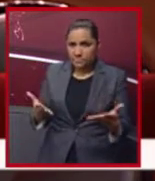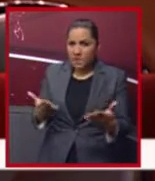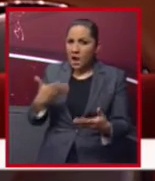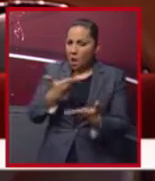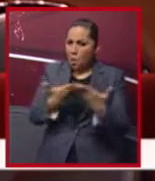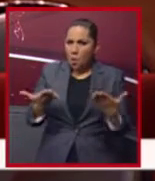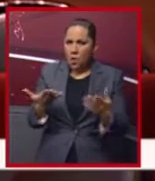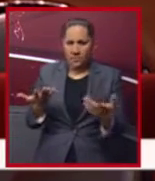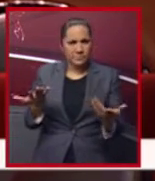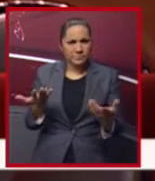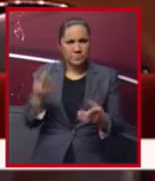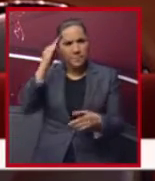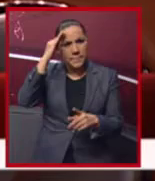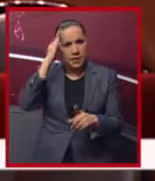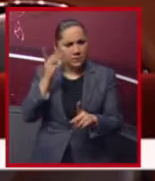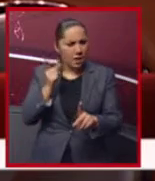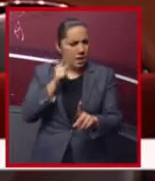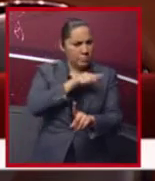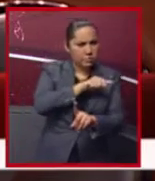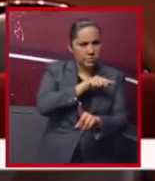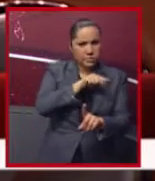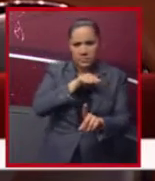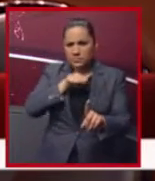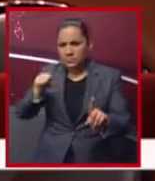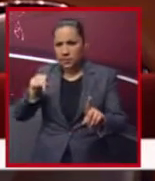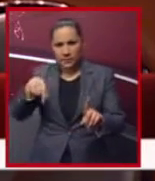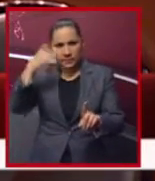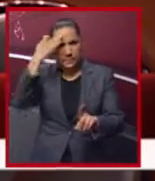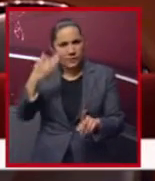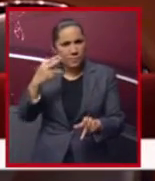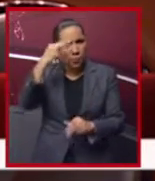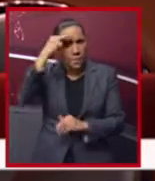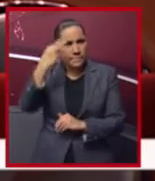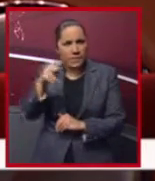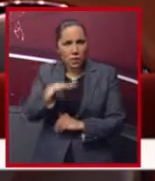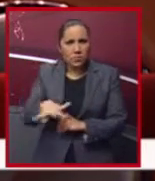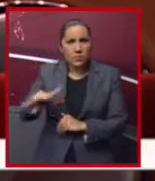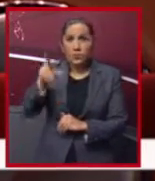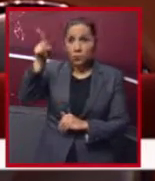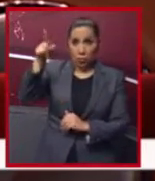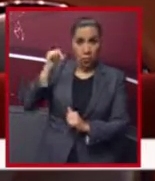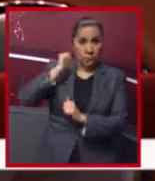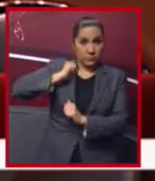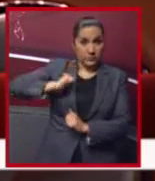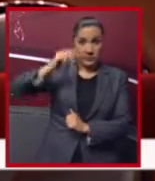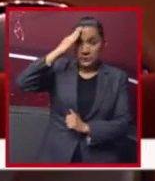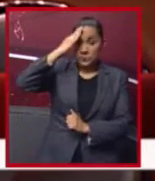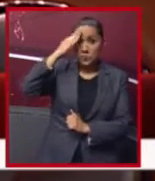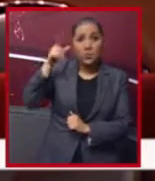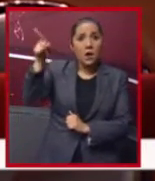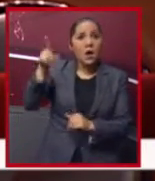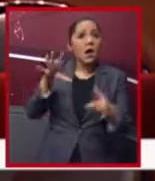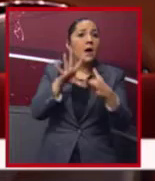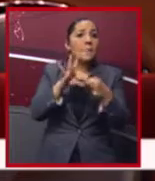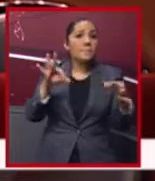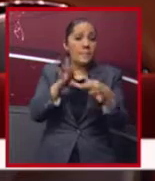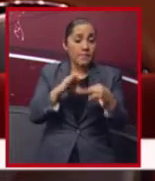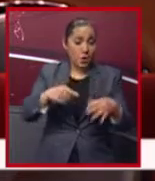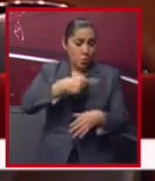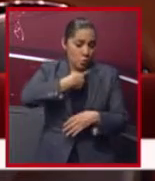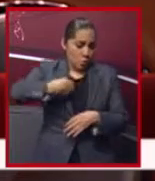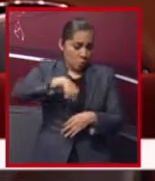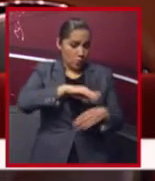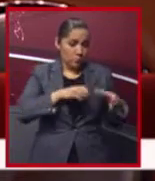las ocasiones por la propia cabeza, con un discurso donde son ustedes y nosotros, con